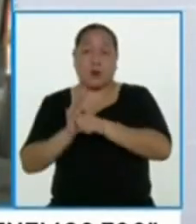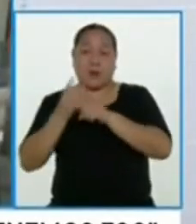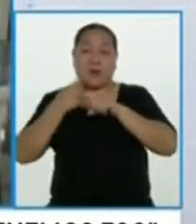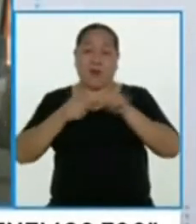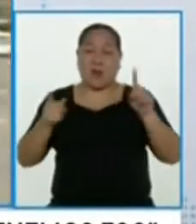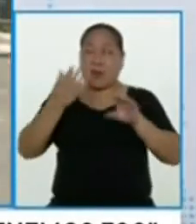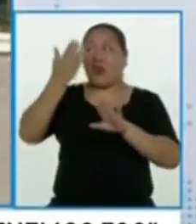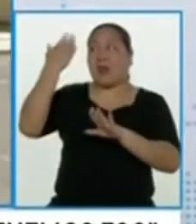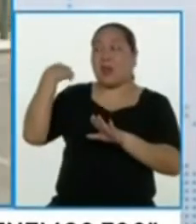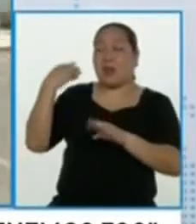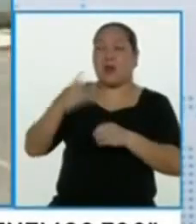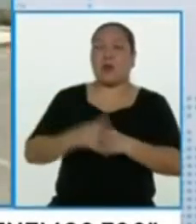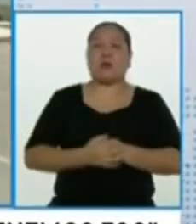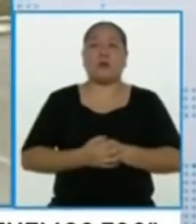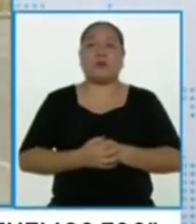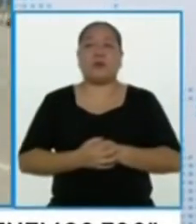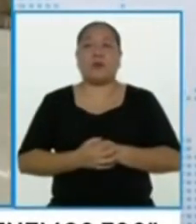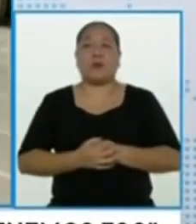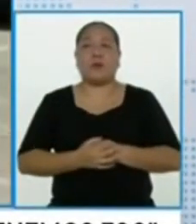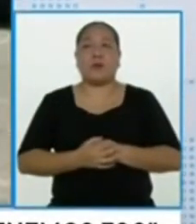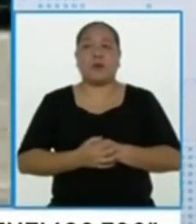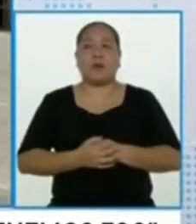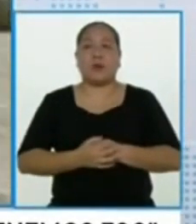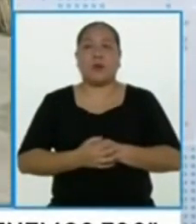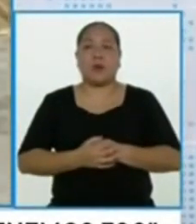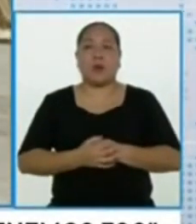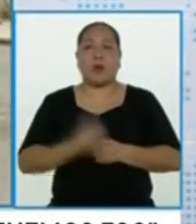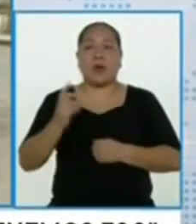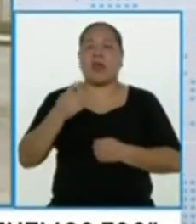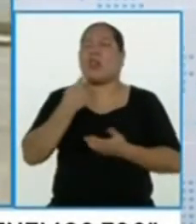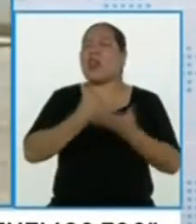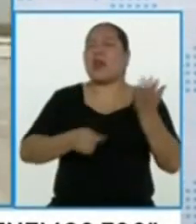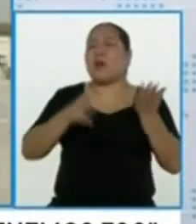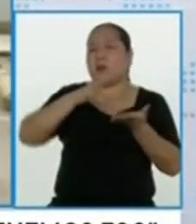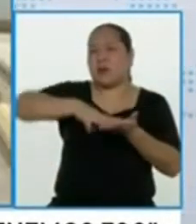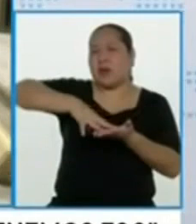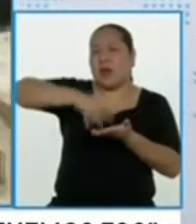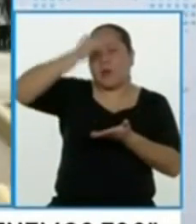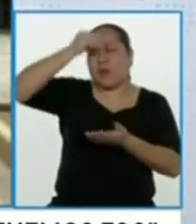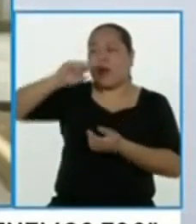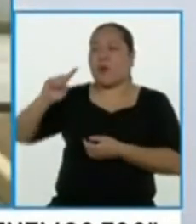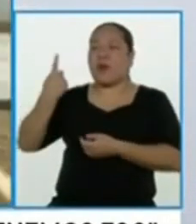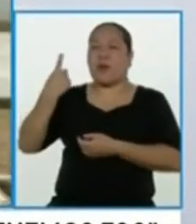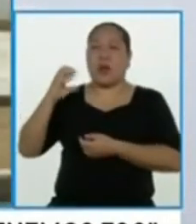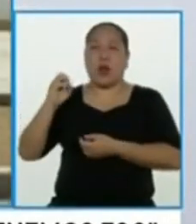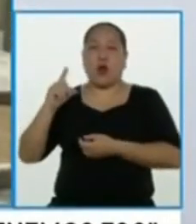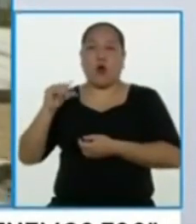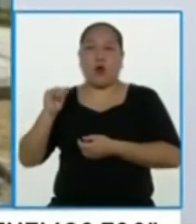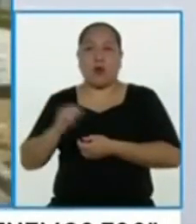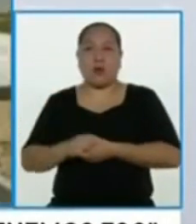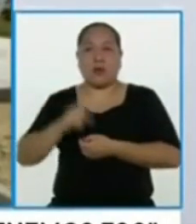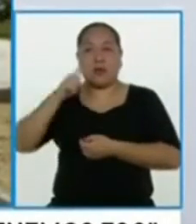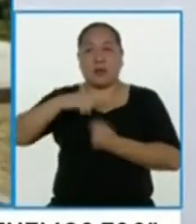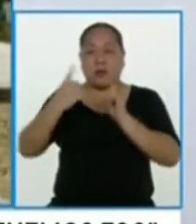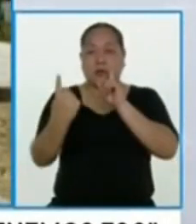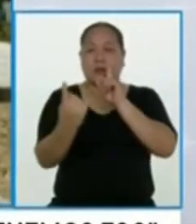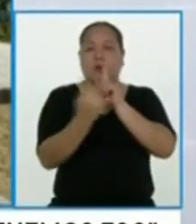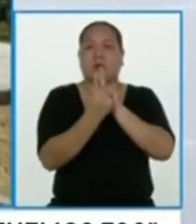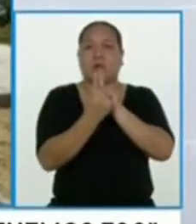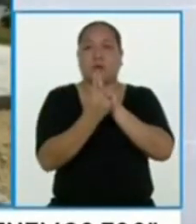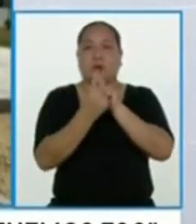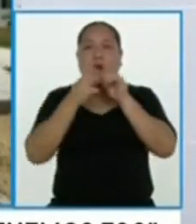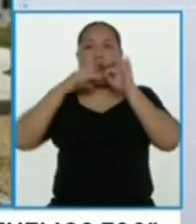a la clásica, ¿no? Hemos aprendido de la primera ola a la segunda. Que más importante es controlar la transmisión persona a persona